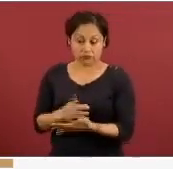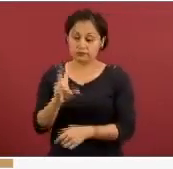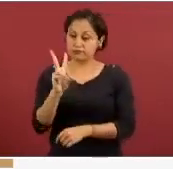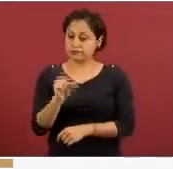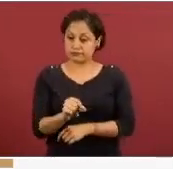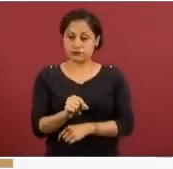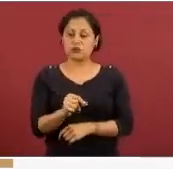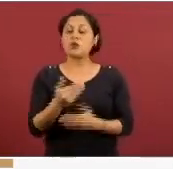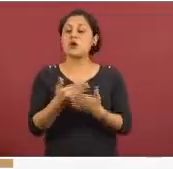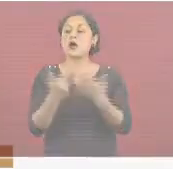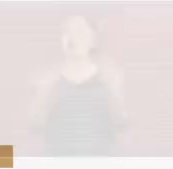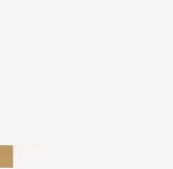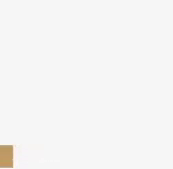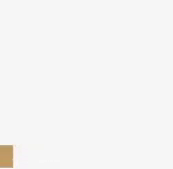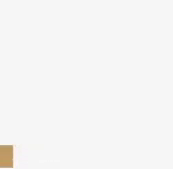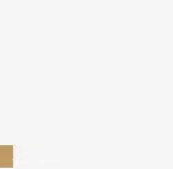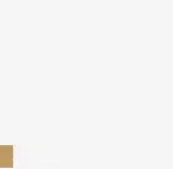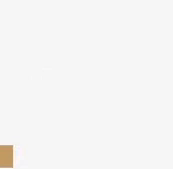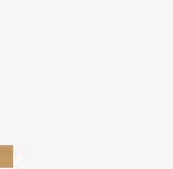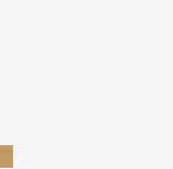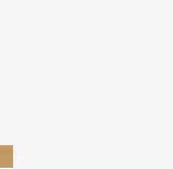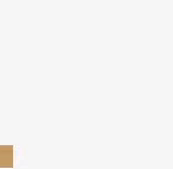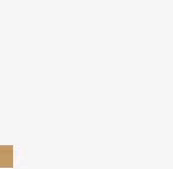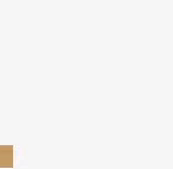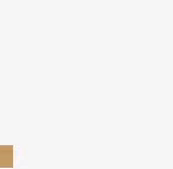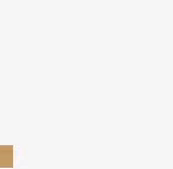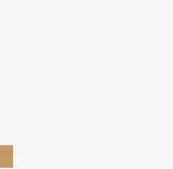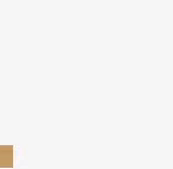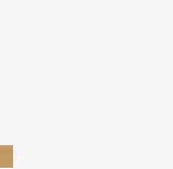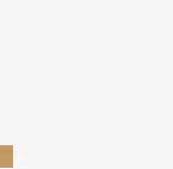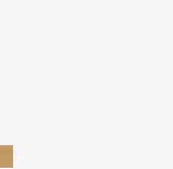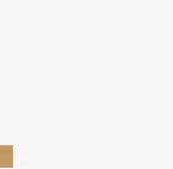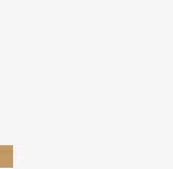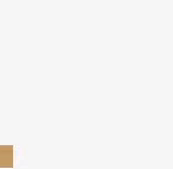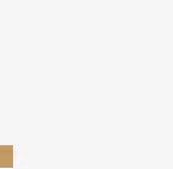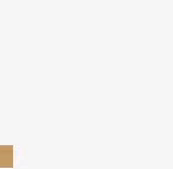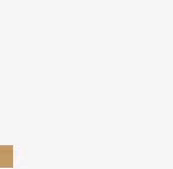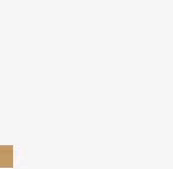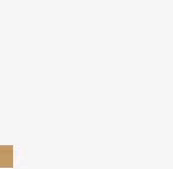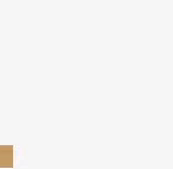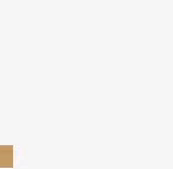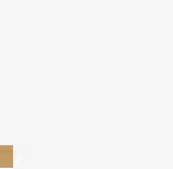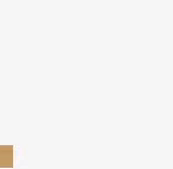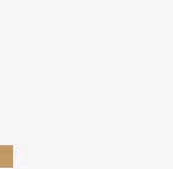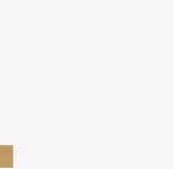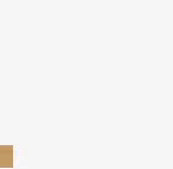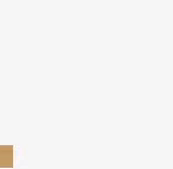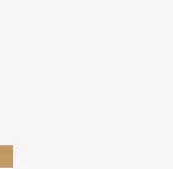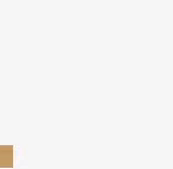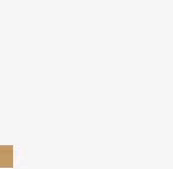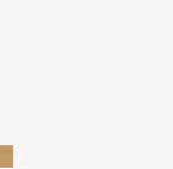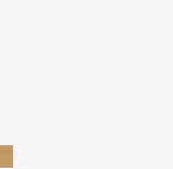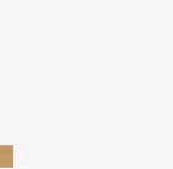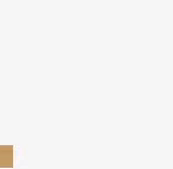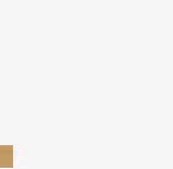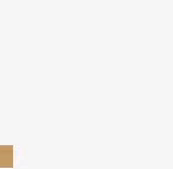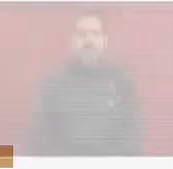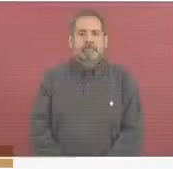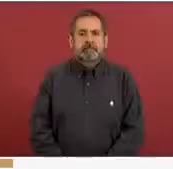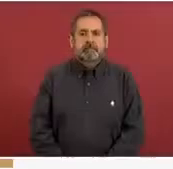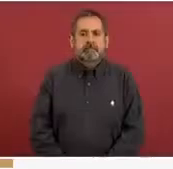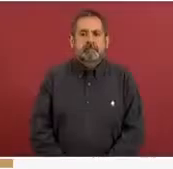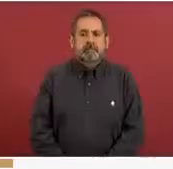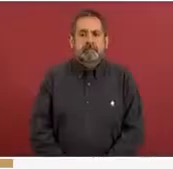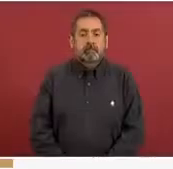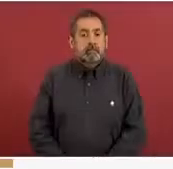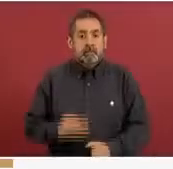estar todas y todos en casa solo a las mujeres, esperar que ellas hagan todo, que nosotras hagamos todo, sino que es un